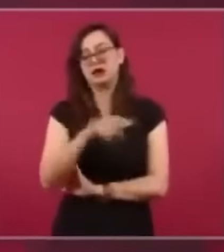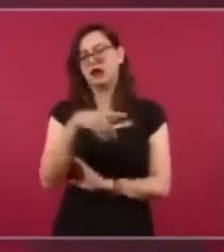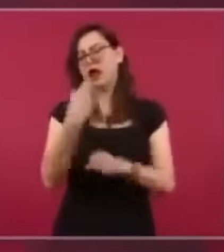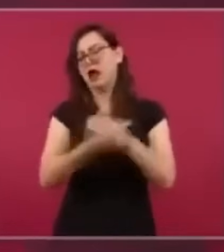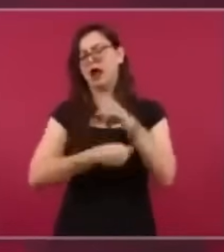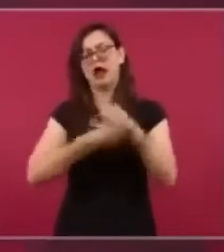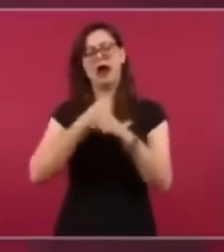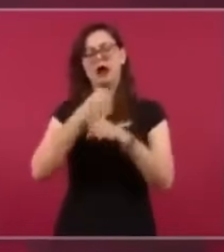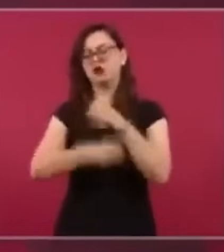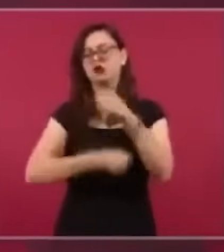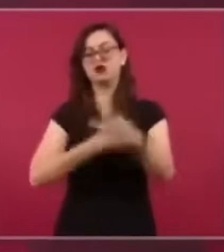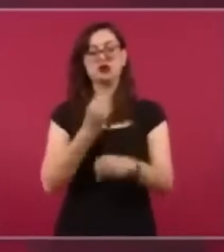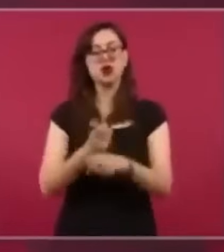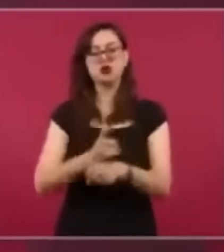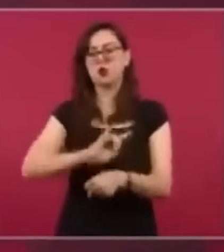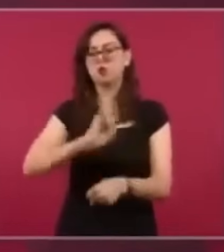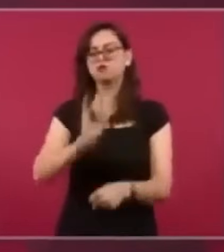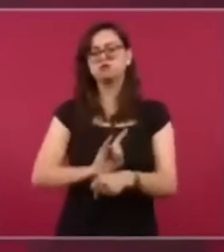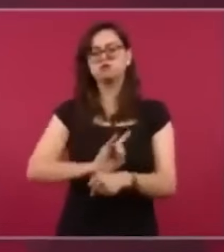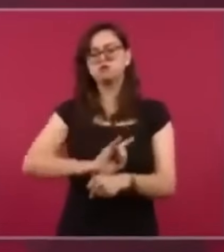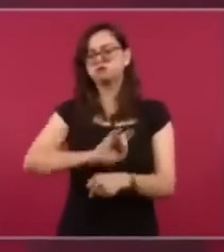mucha gente le creía